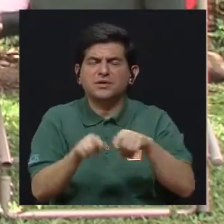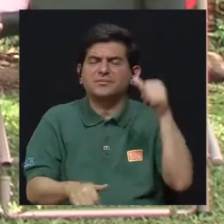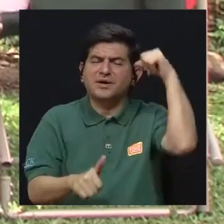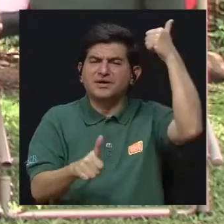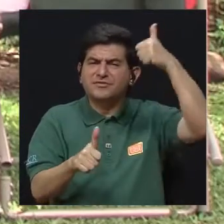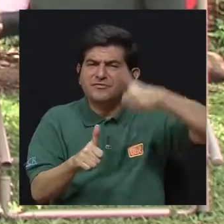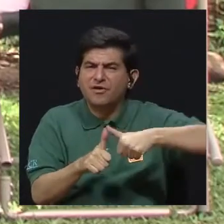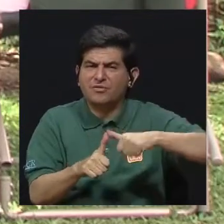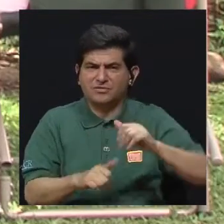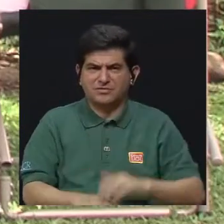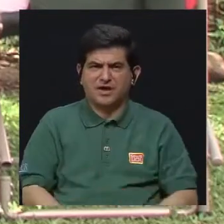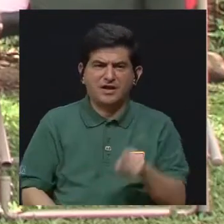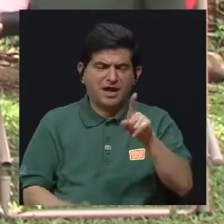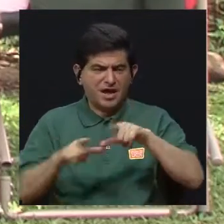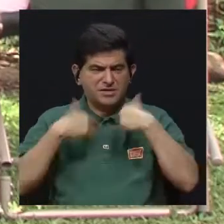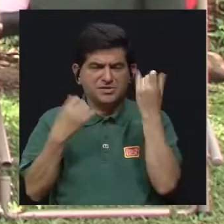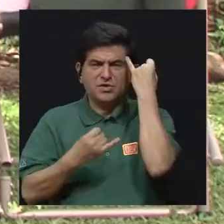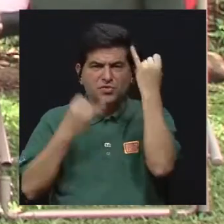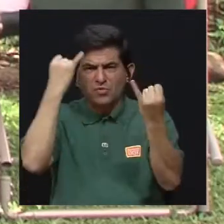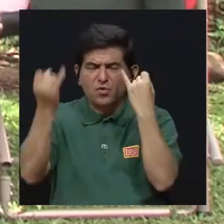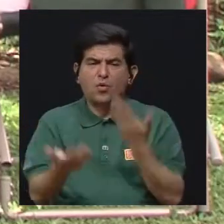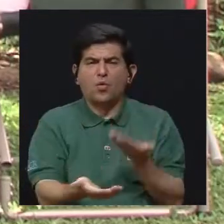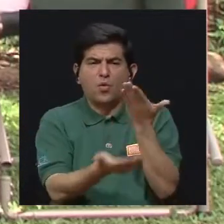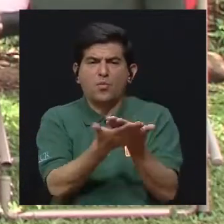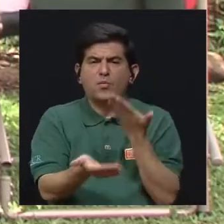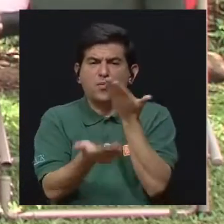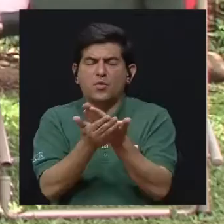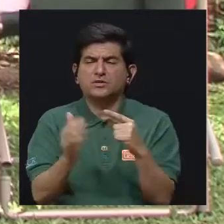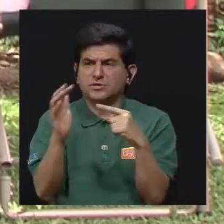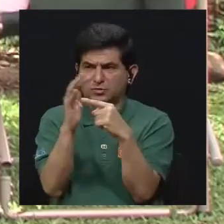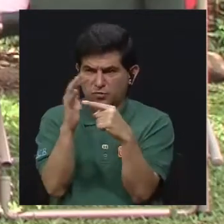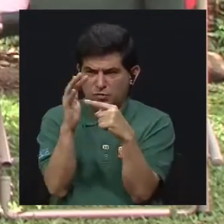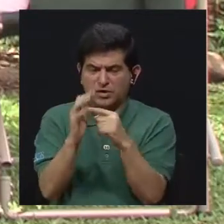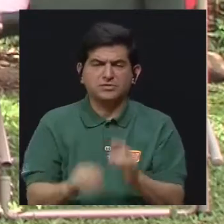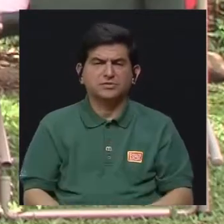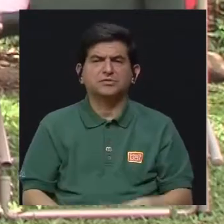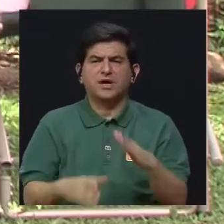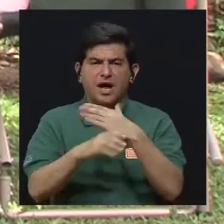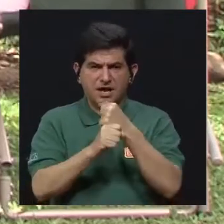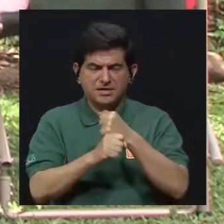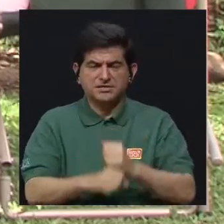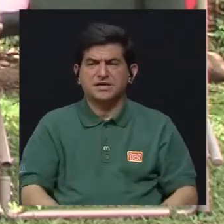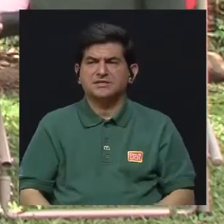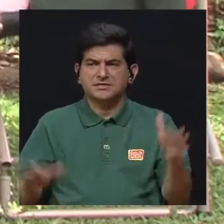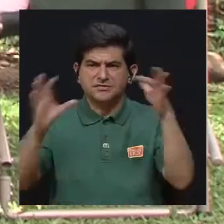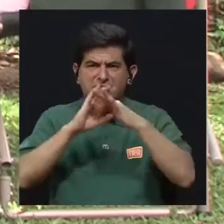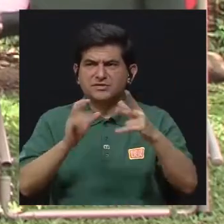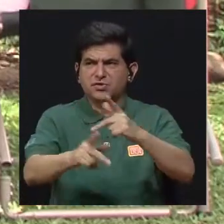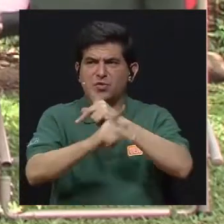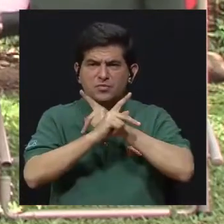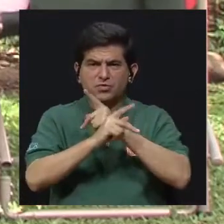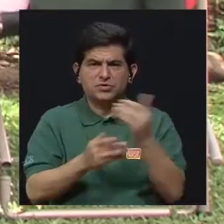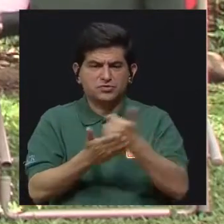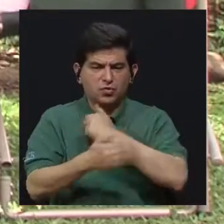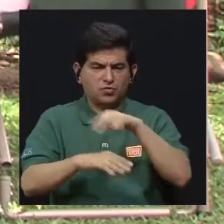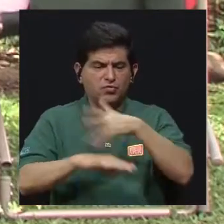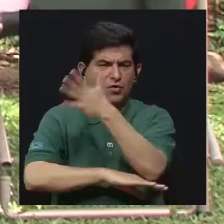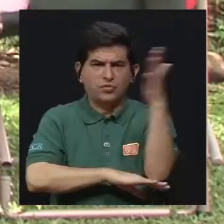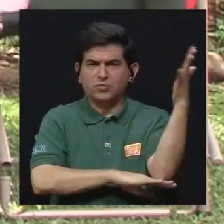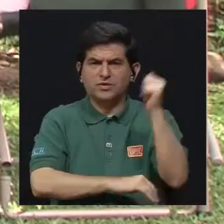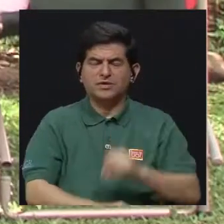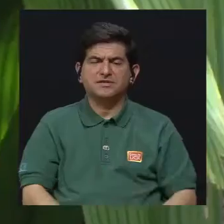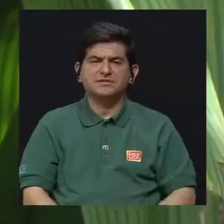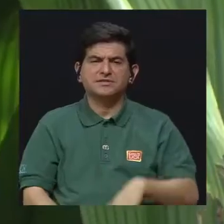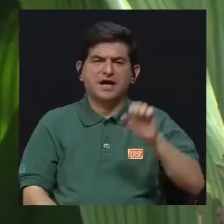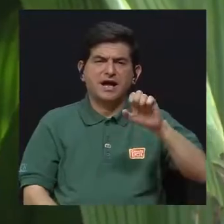que retomáramos este conjunto de iniciativas y propuestas populares que se han configurado en torno a la protección de los recursos naturales.